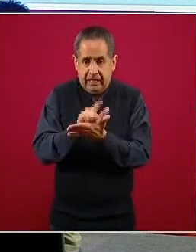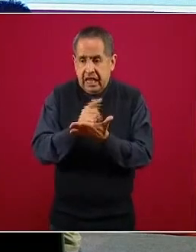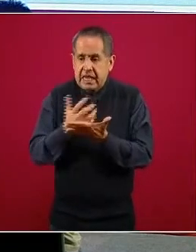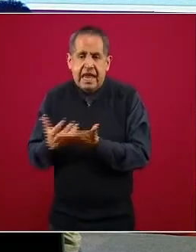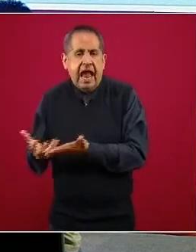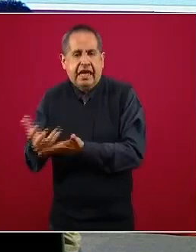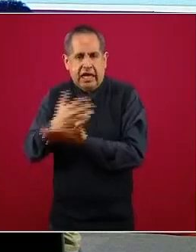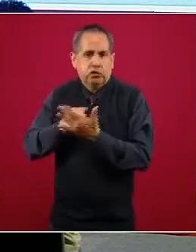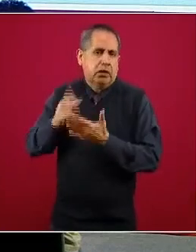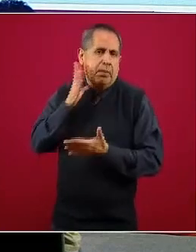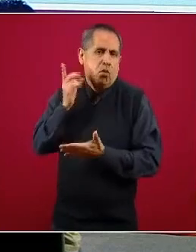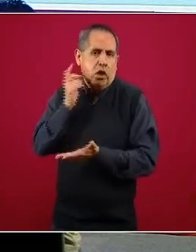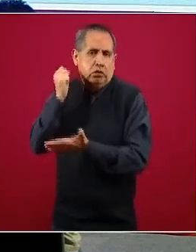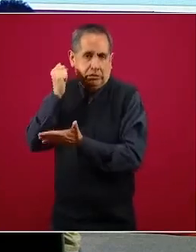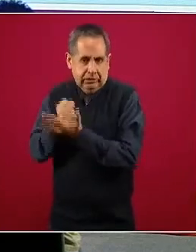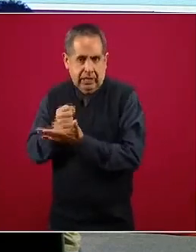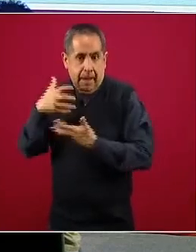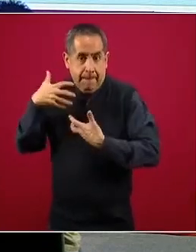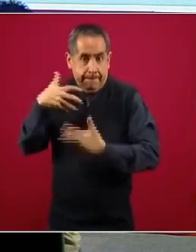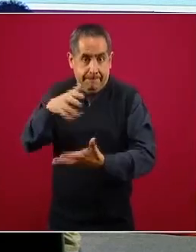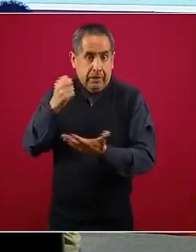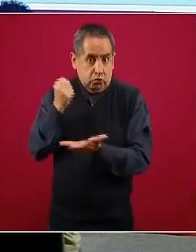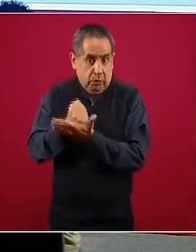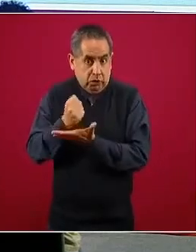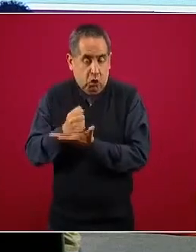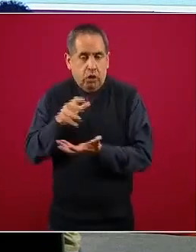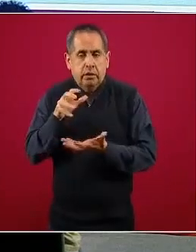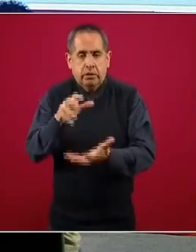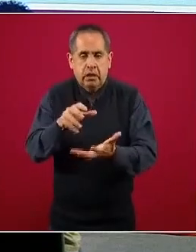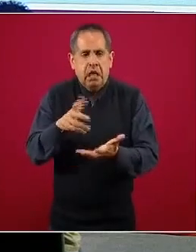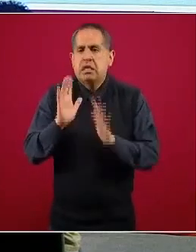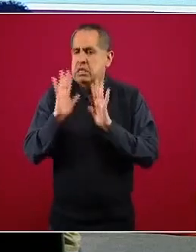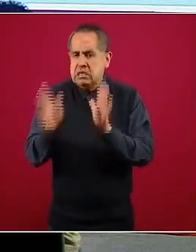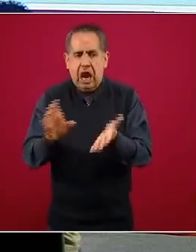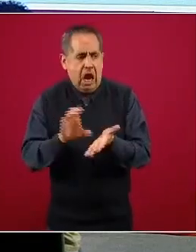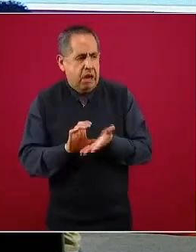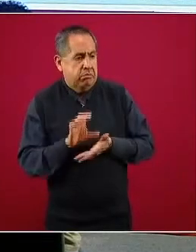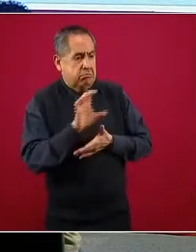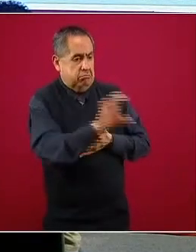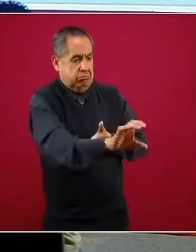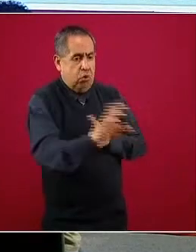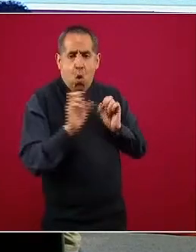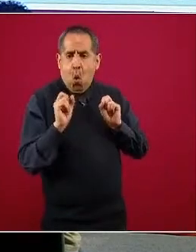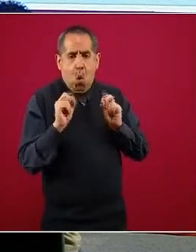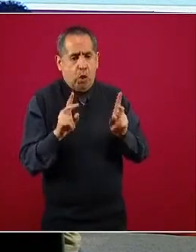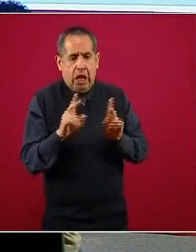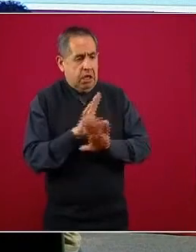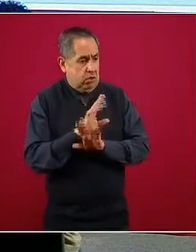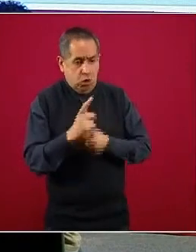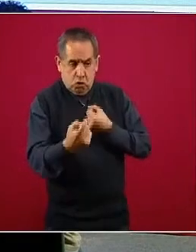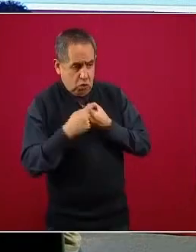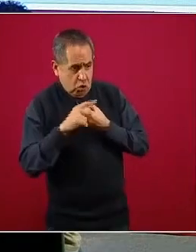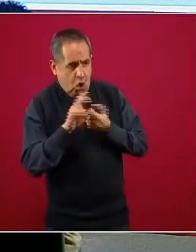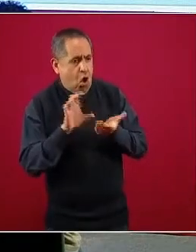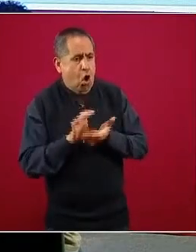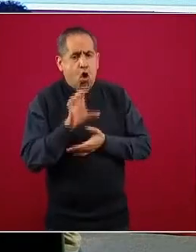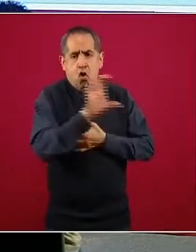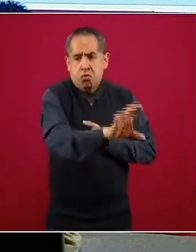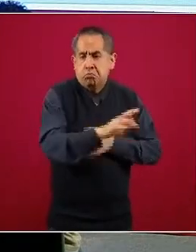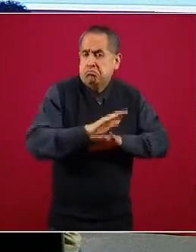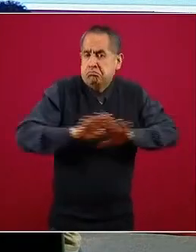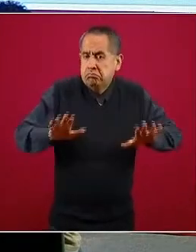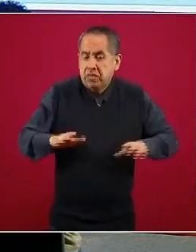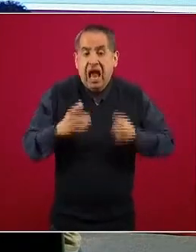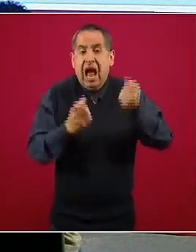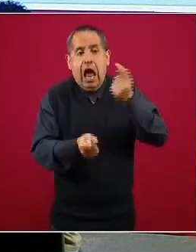Egresos de la Federación, en el presupuesto, la Ley de Egresos, se ha destinado ese recurso a los estados. Hoy tenemos